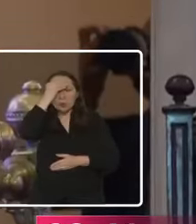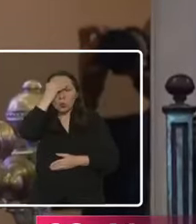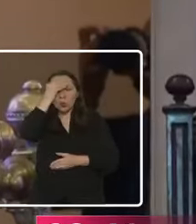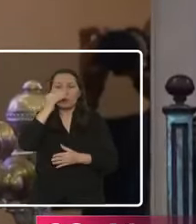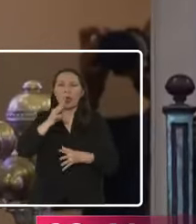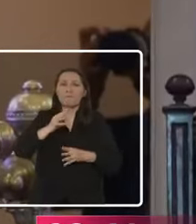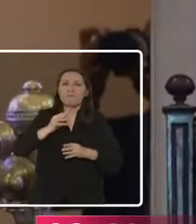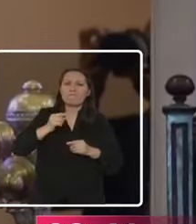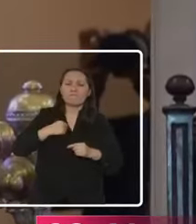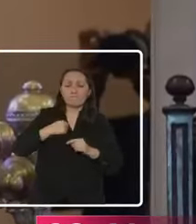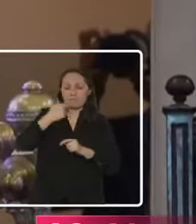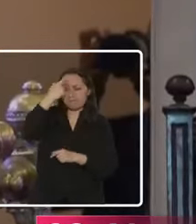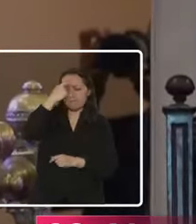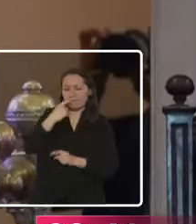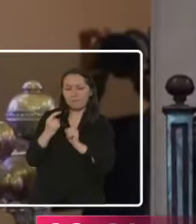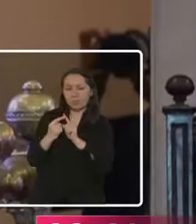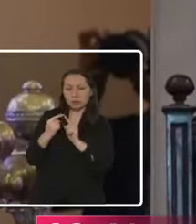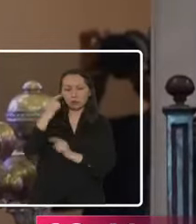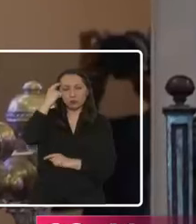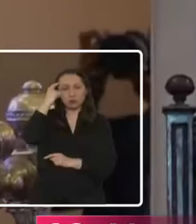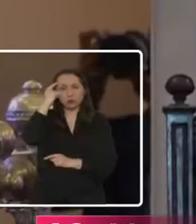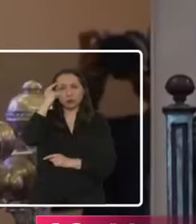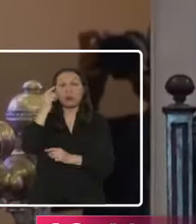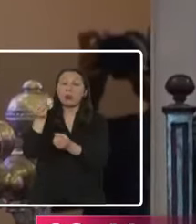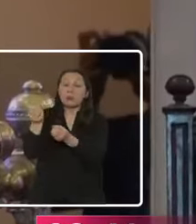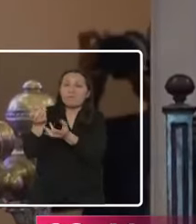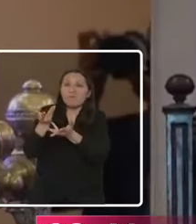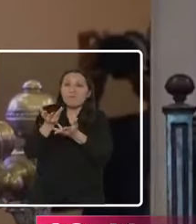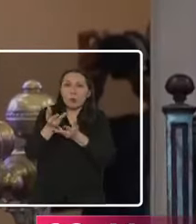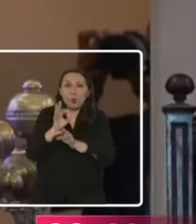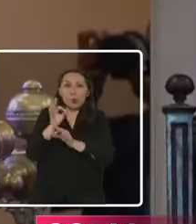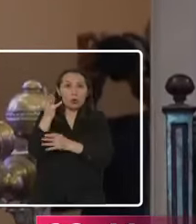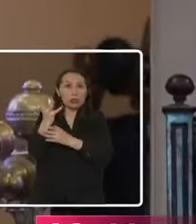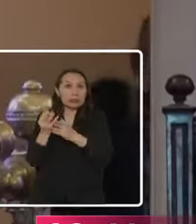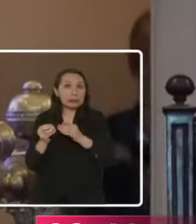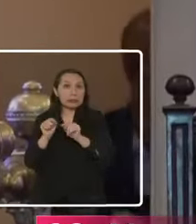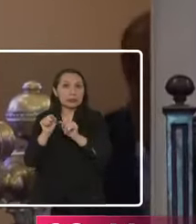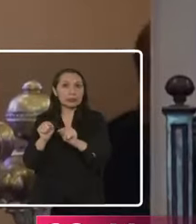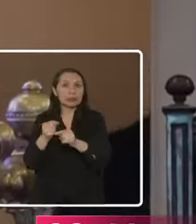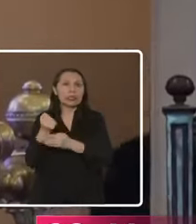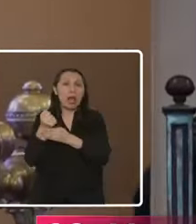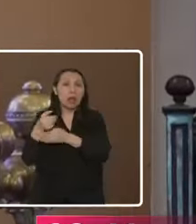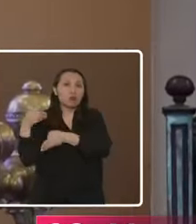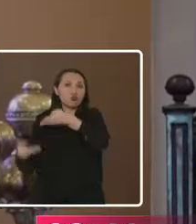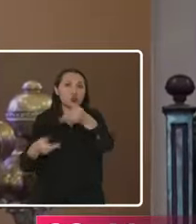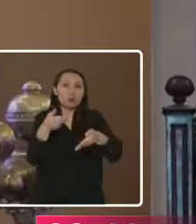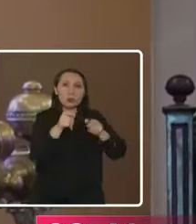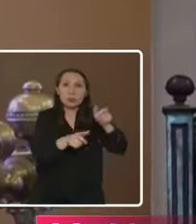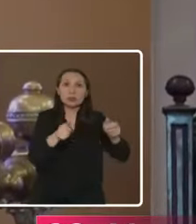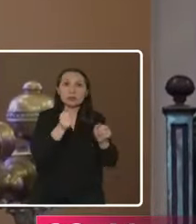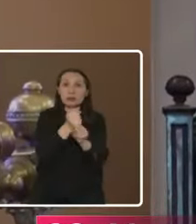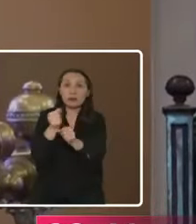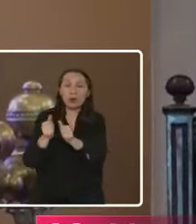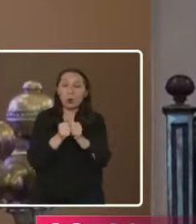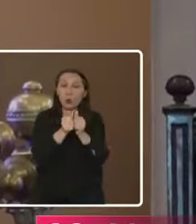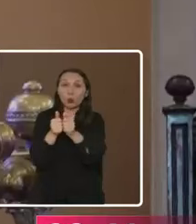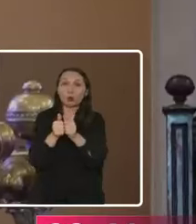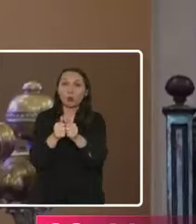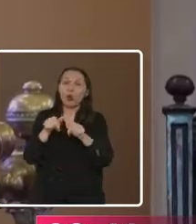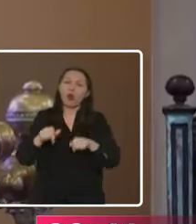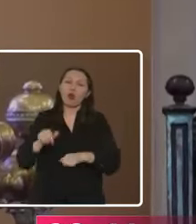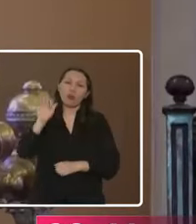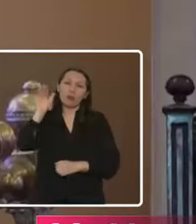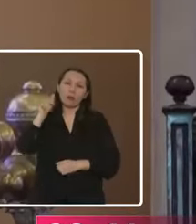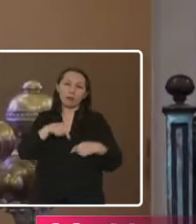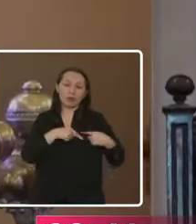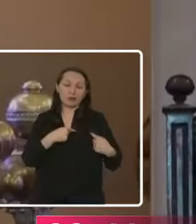preocupaciones a nivel personal y como inspiración ineludible para sus colaboradores, que hoy lo despiden